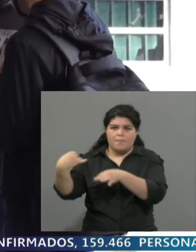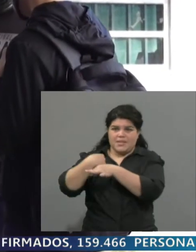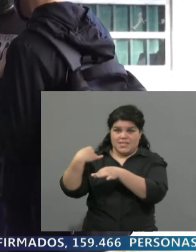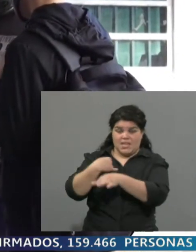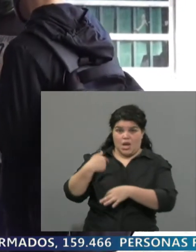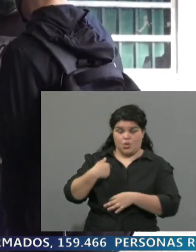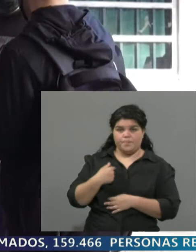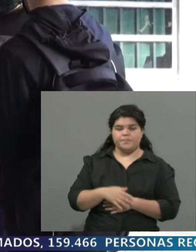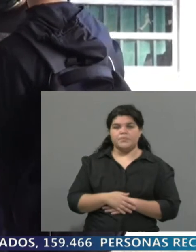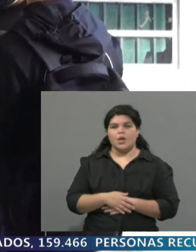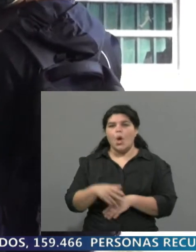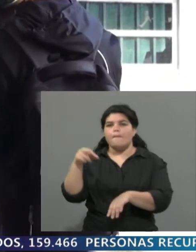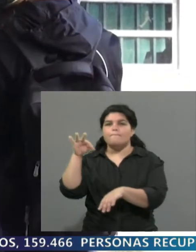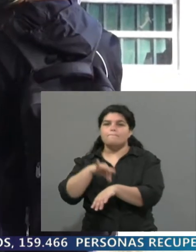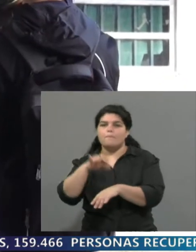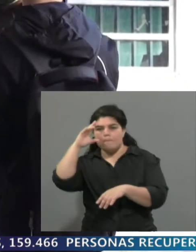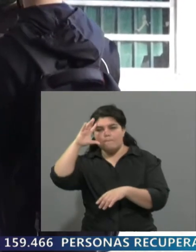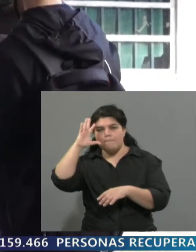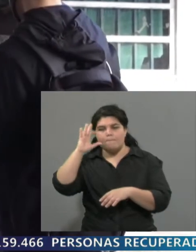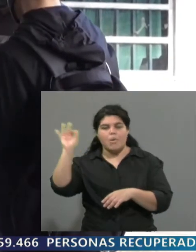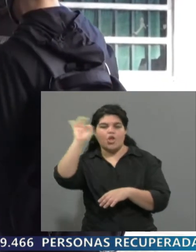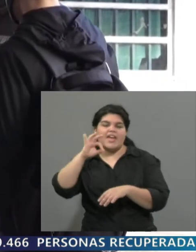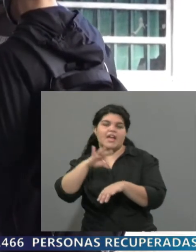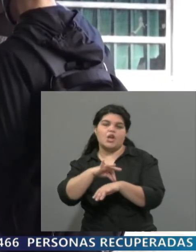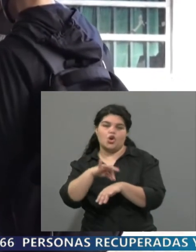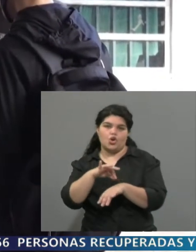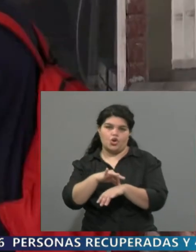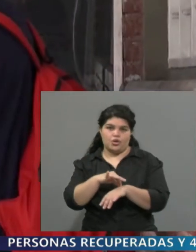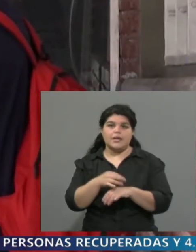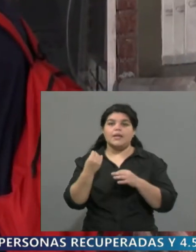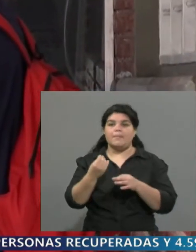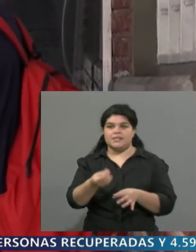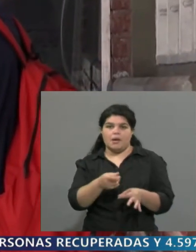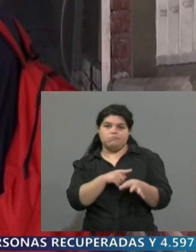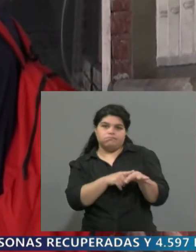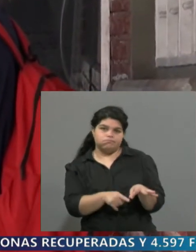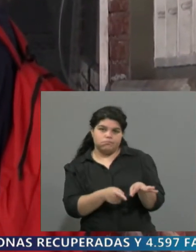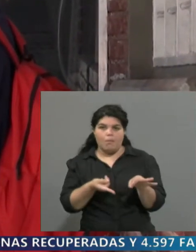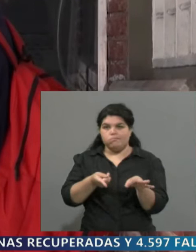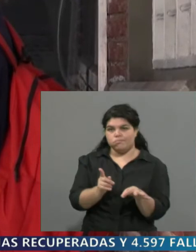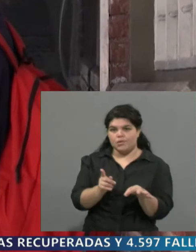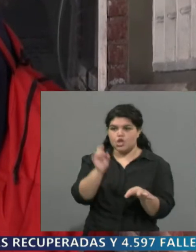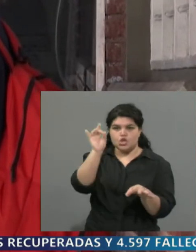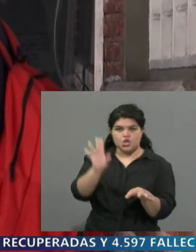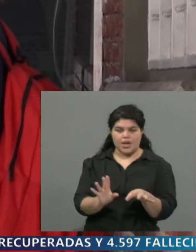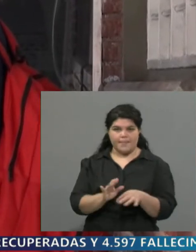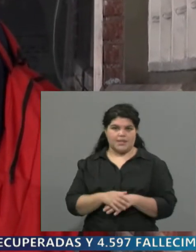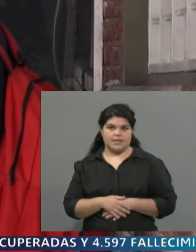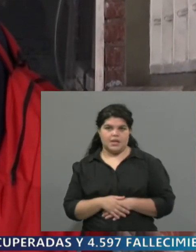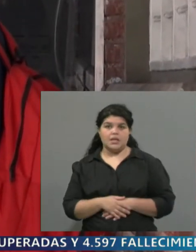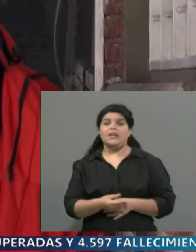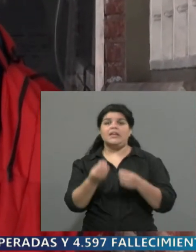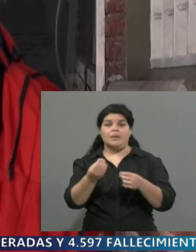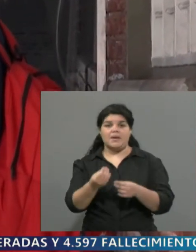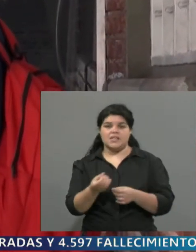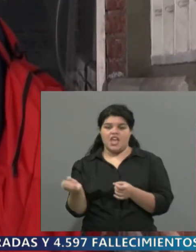modelo biomédico, la idea de la educación sexual basada en la genitalidad, donde solo se hablaba de las infecciones de transmisión